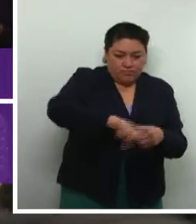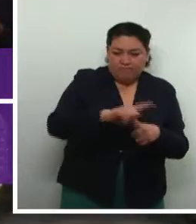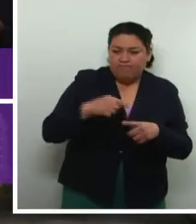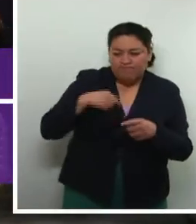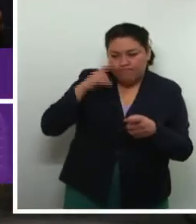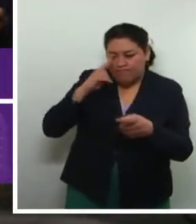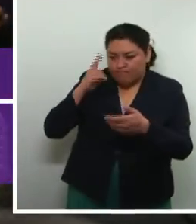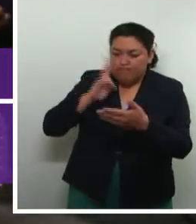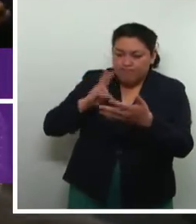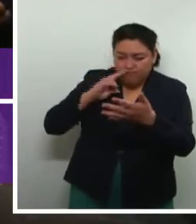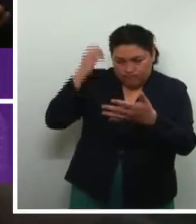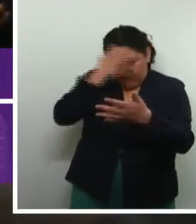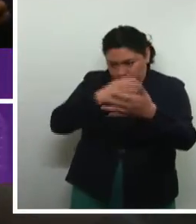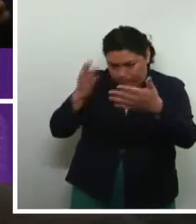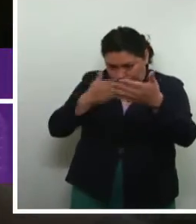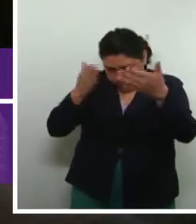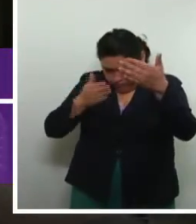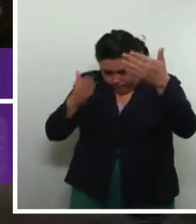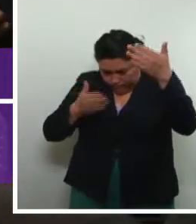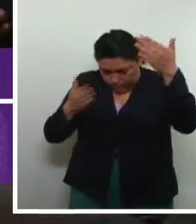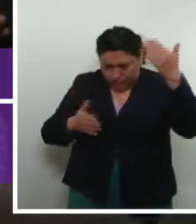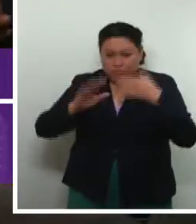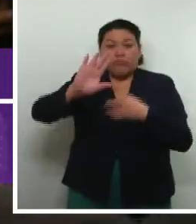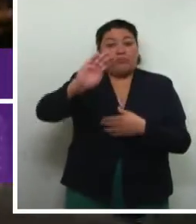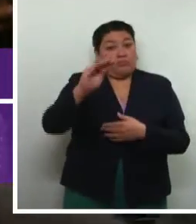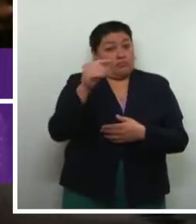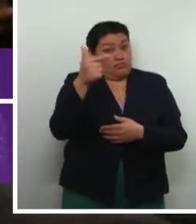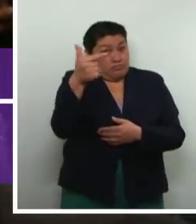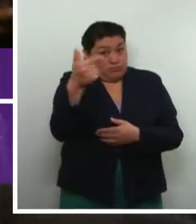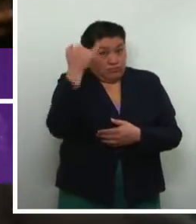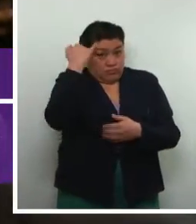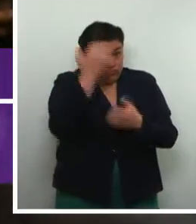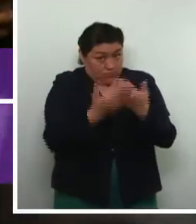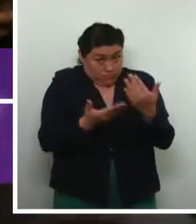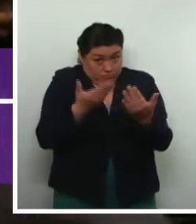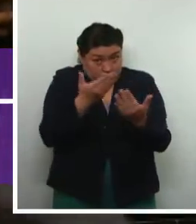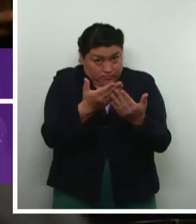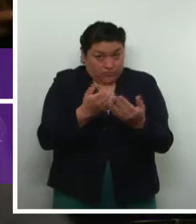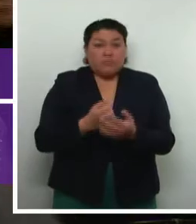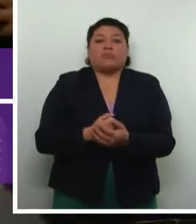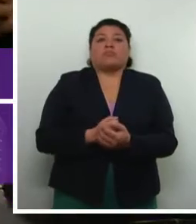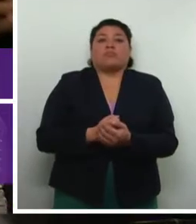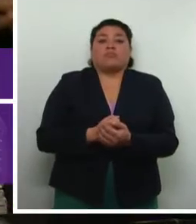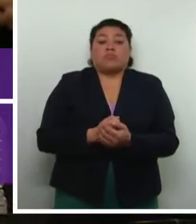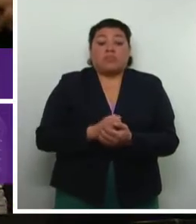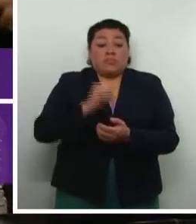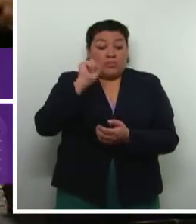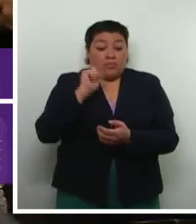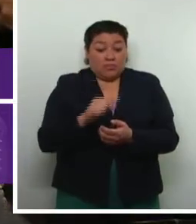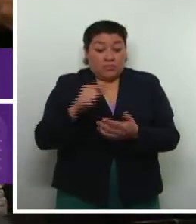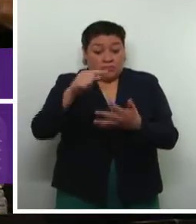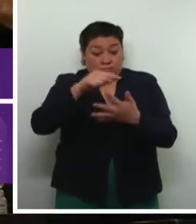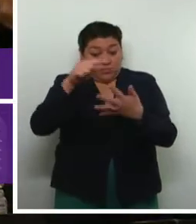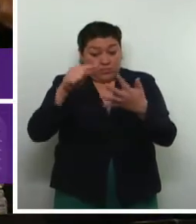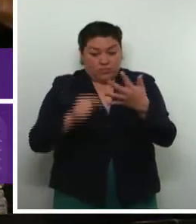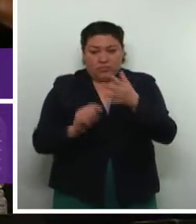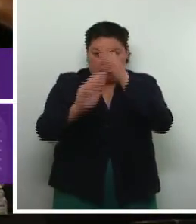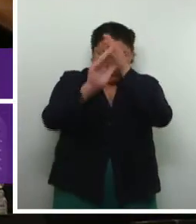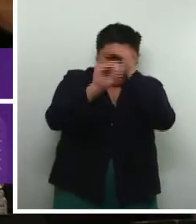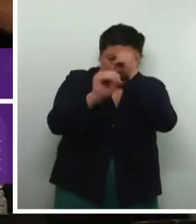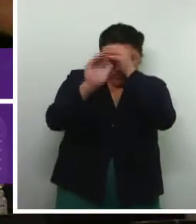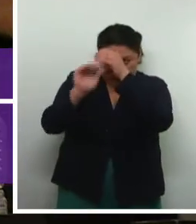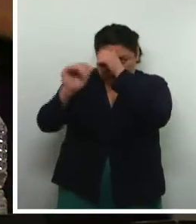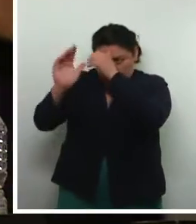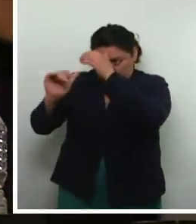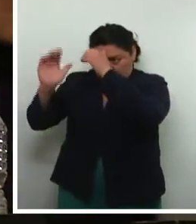dictaminaron 97 reservas, de las cuales se logró un consenso muy